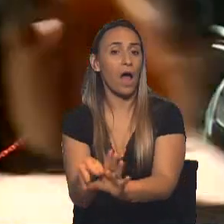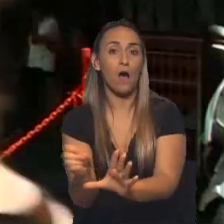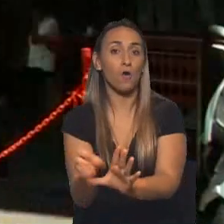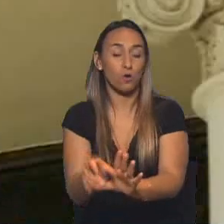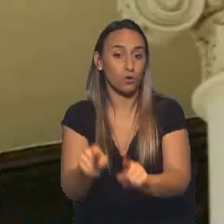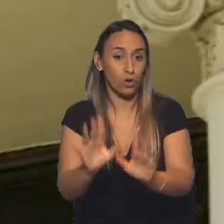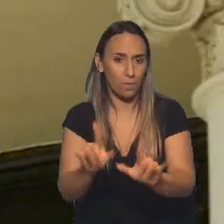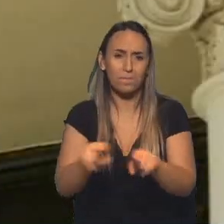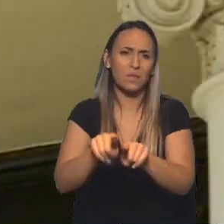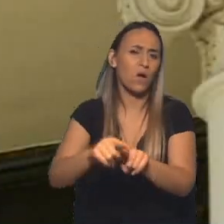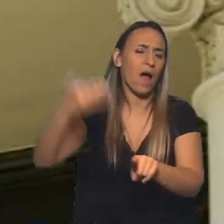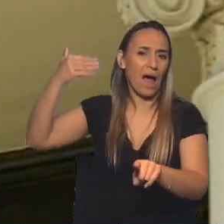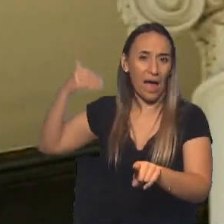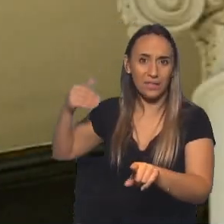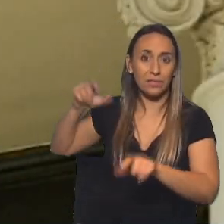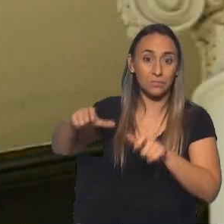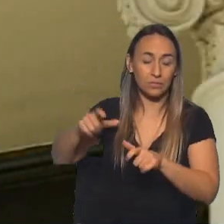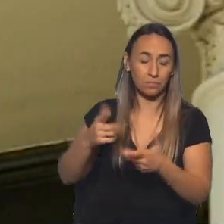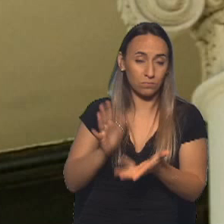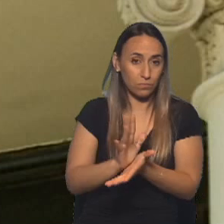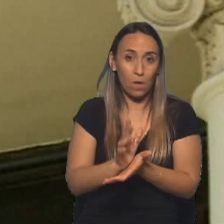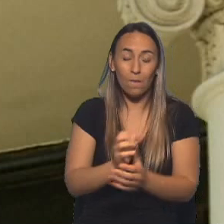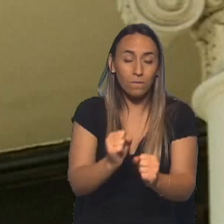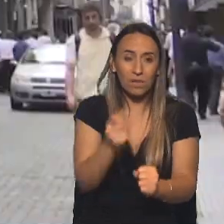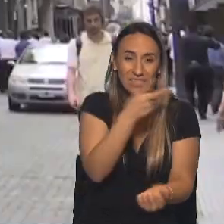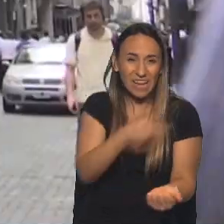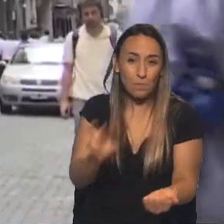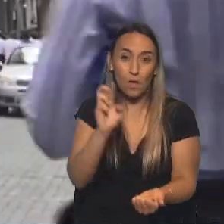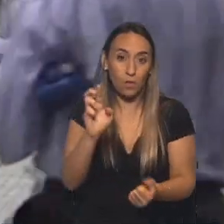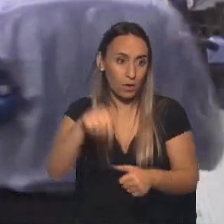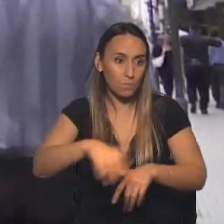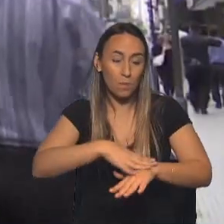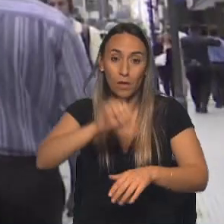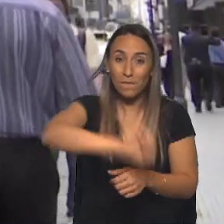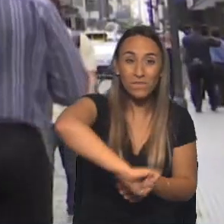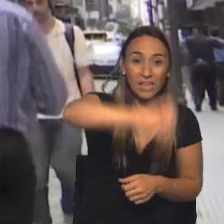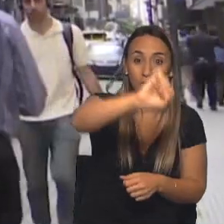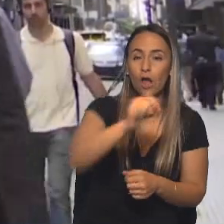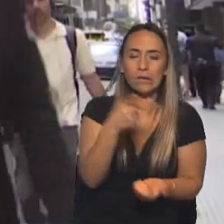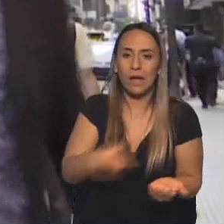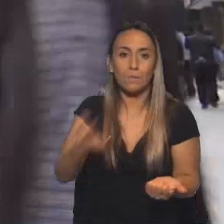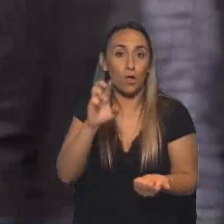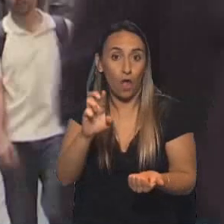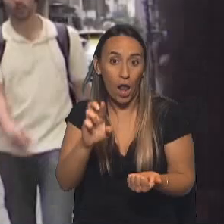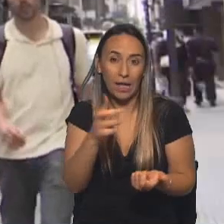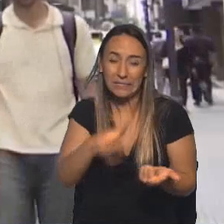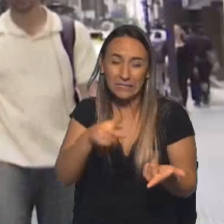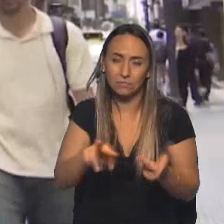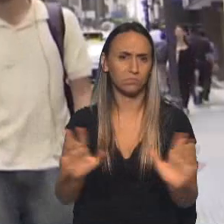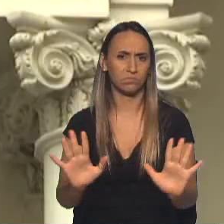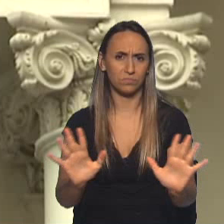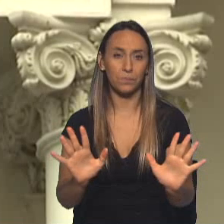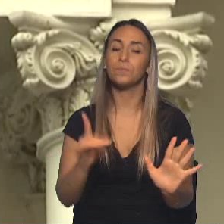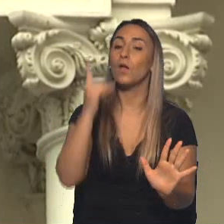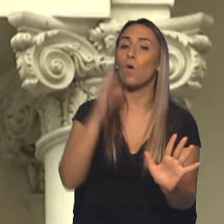otros ciclos económicos de la Argentina, la fuerte dolarización en tiempos de inflación alta. Pero además, hablan de que no es la